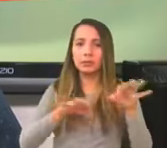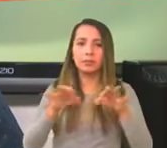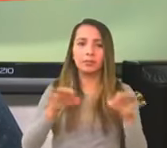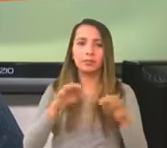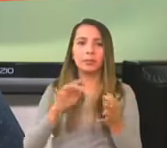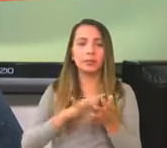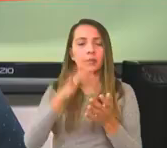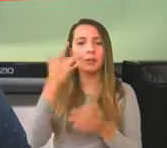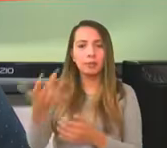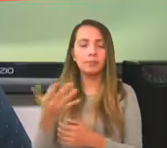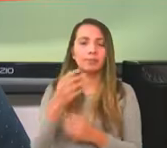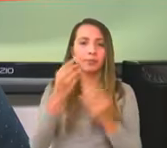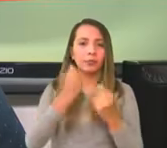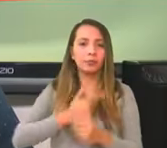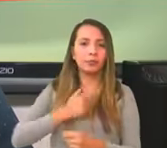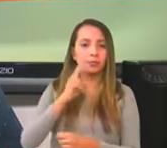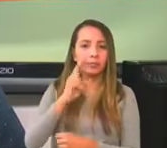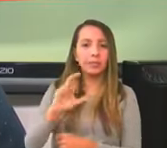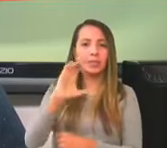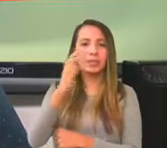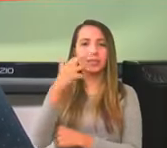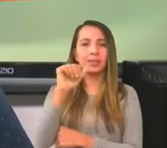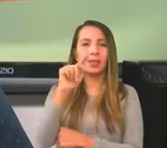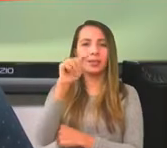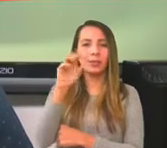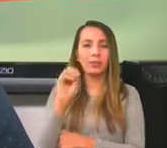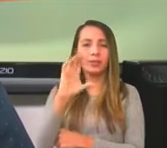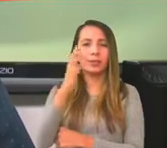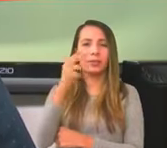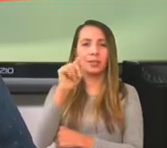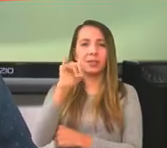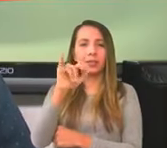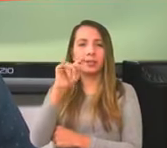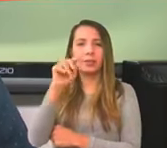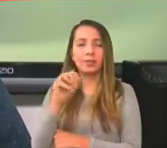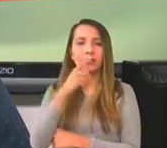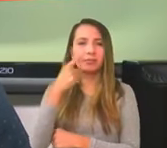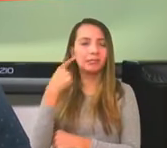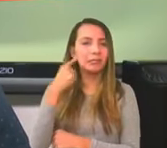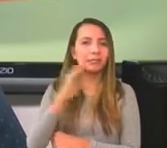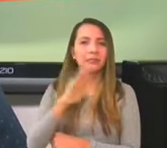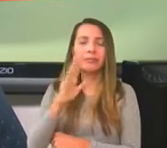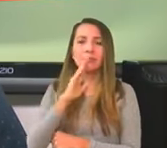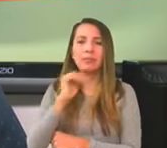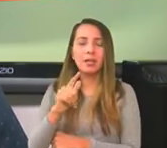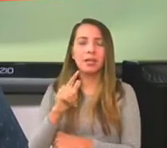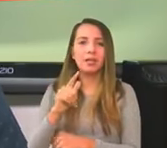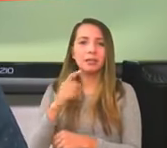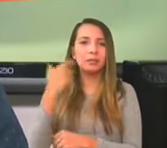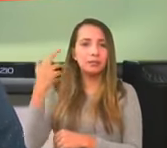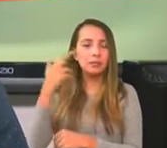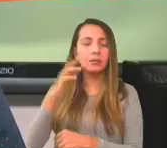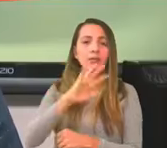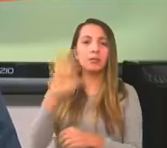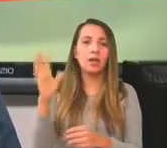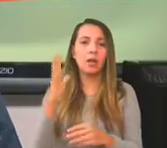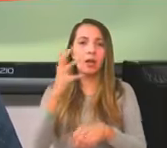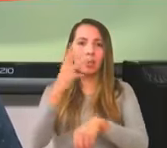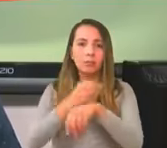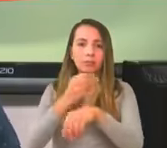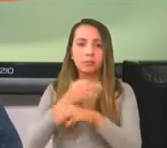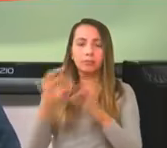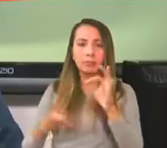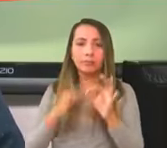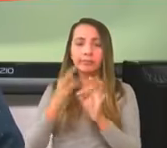gusto. Saludos a Chatito, Chavacano García, se escucha muy mal el audio, ya se corrigió, gracias. Y